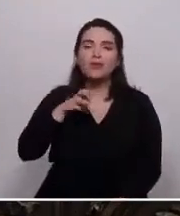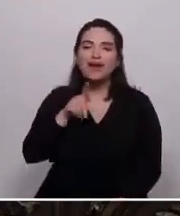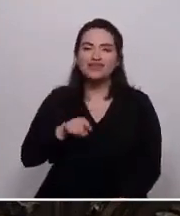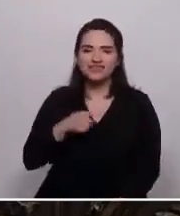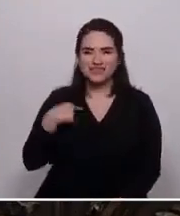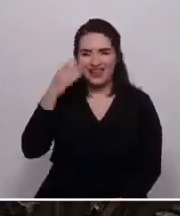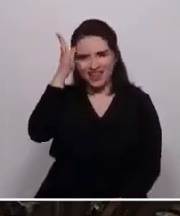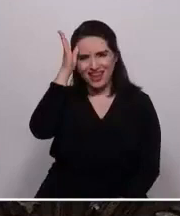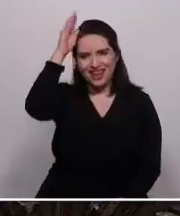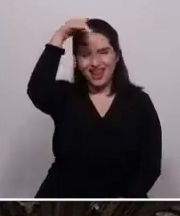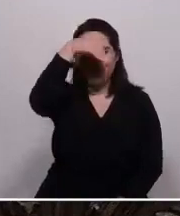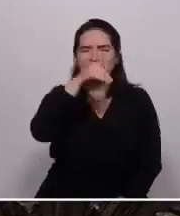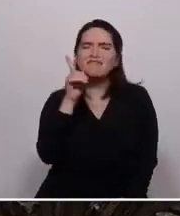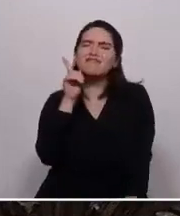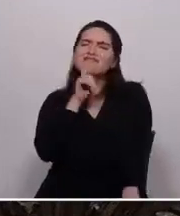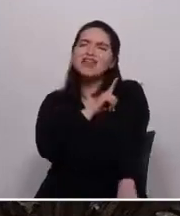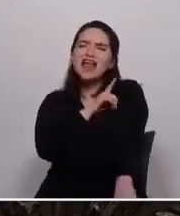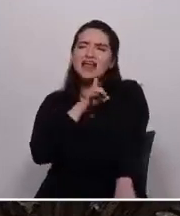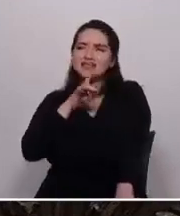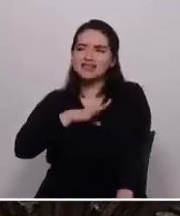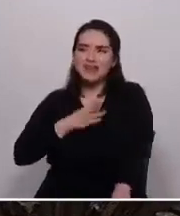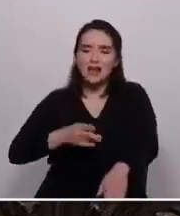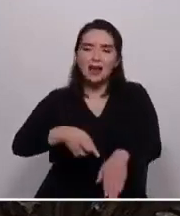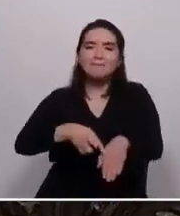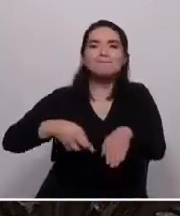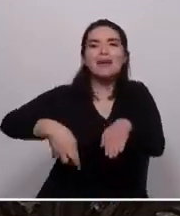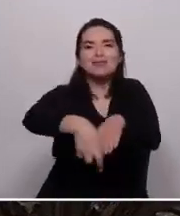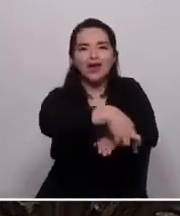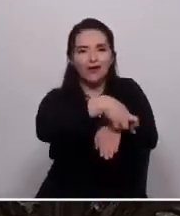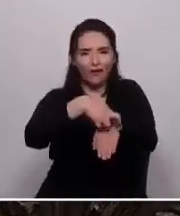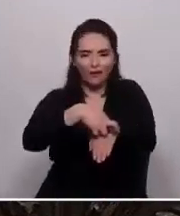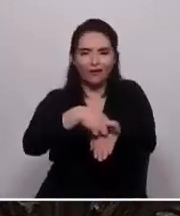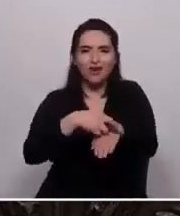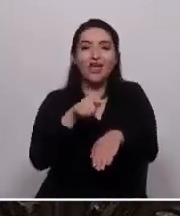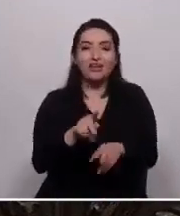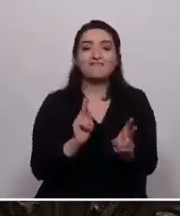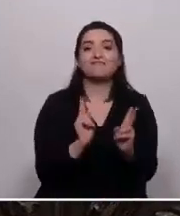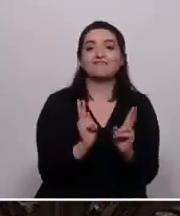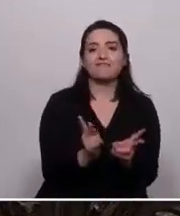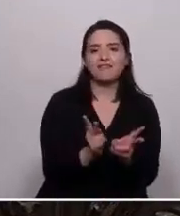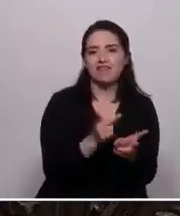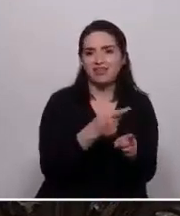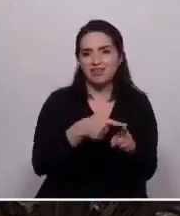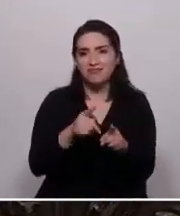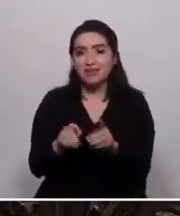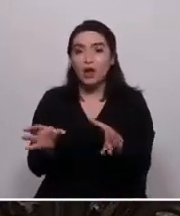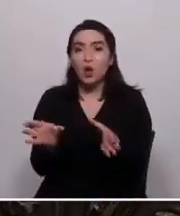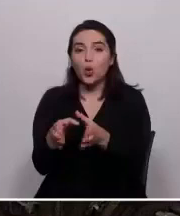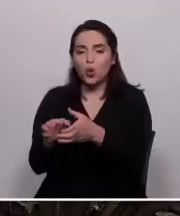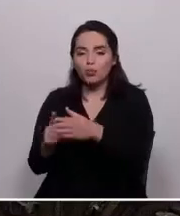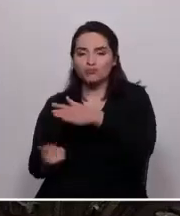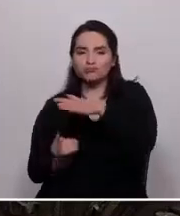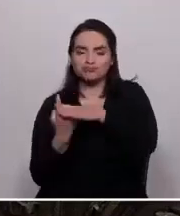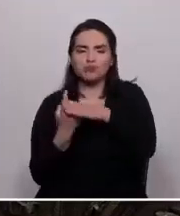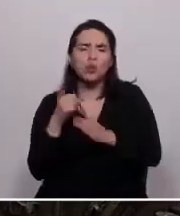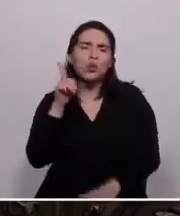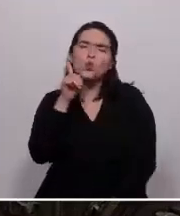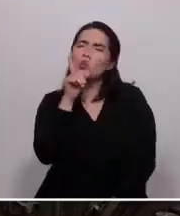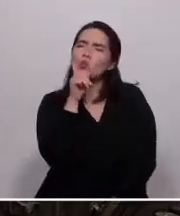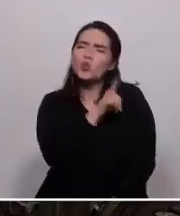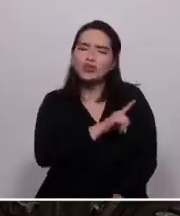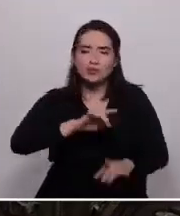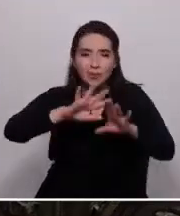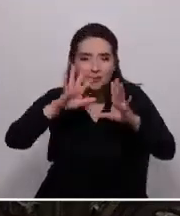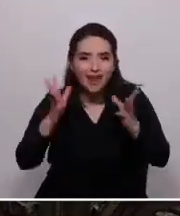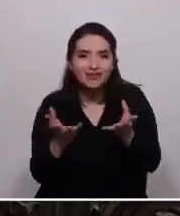Patagonia, tierra lejana e inhóspita donde habitaban Tehuelche y Cahuéscar, de la Trapananda, el último rincón del planeta,